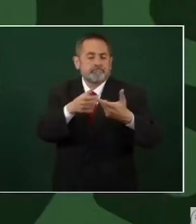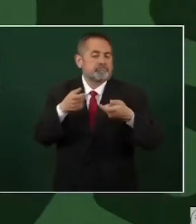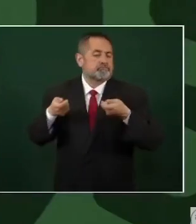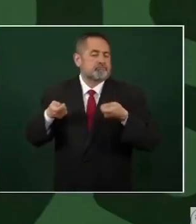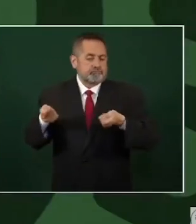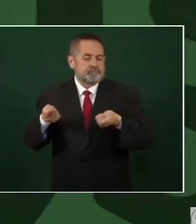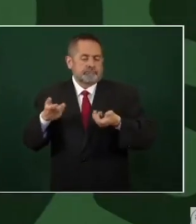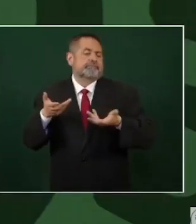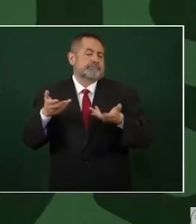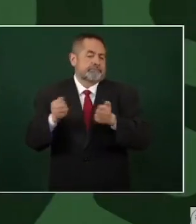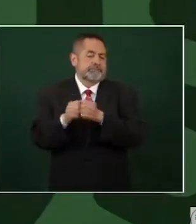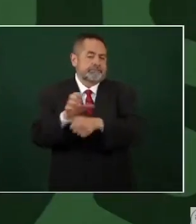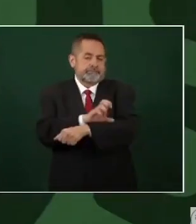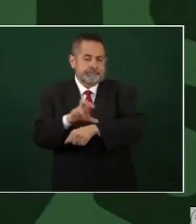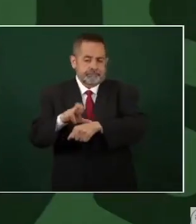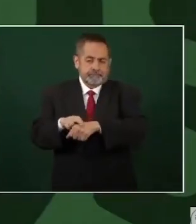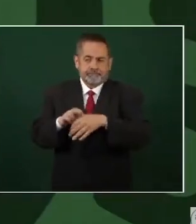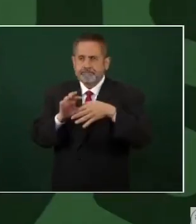una